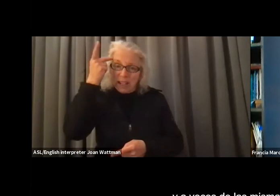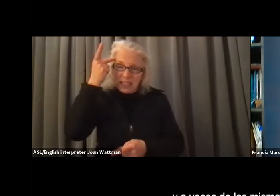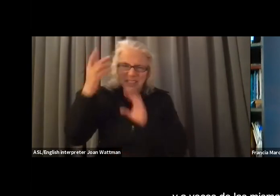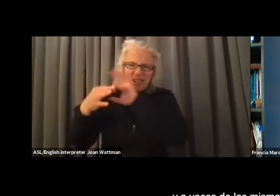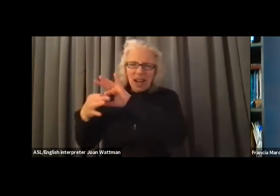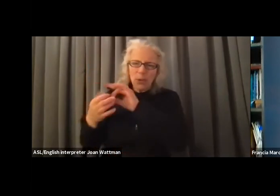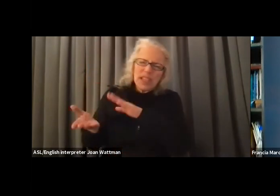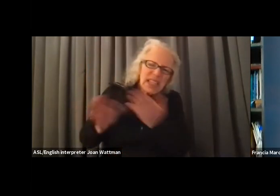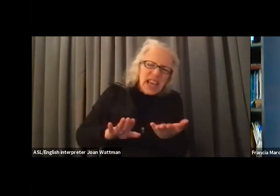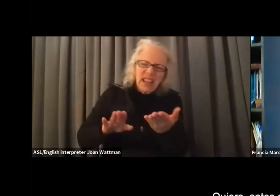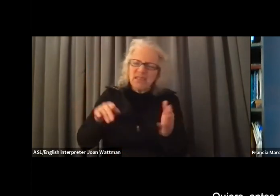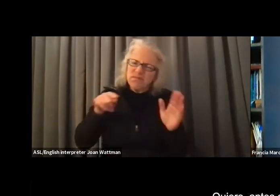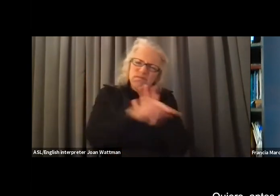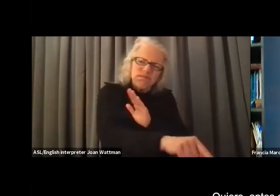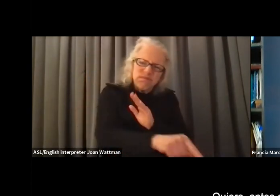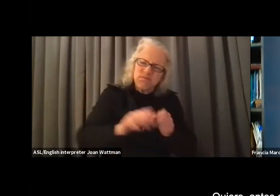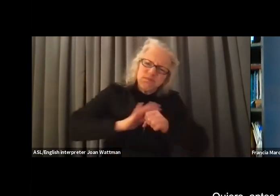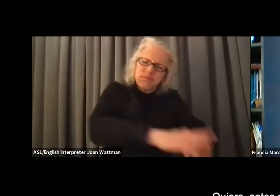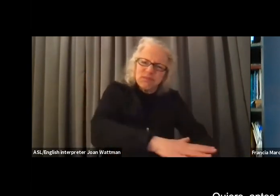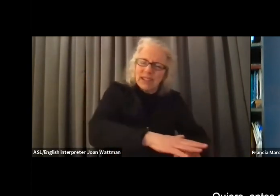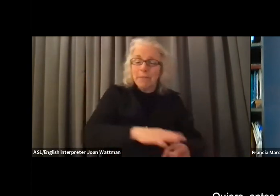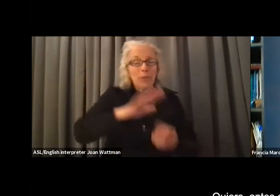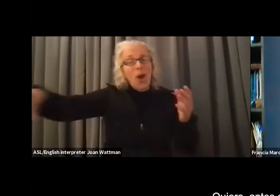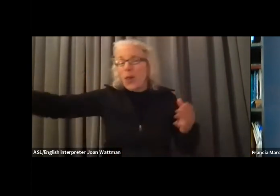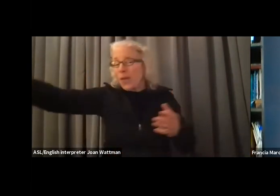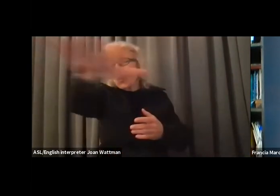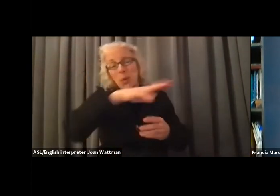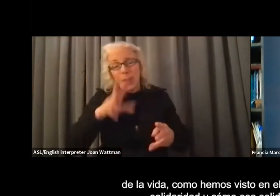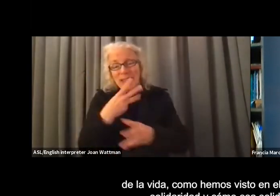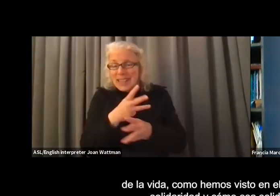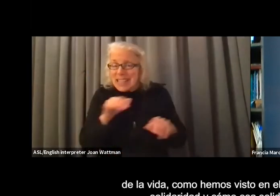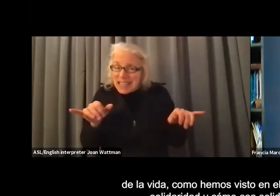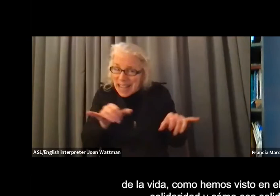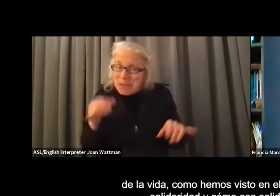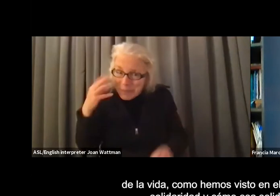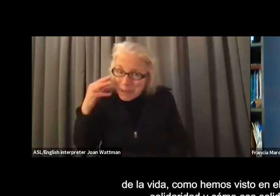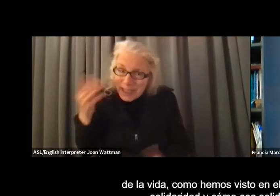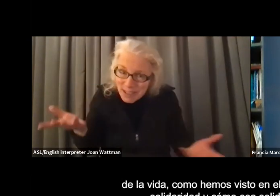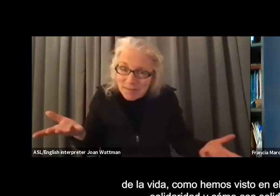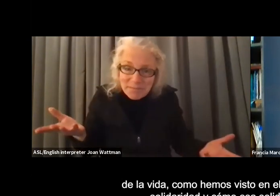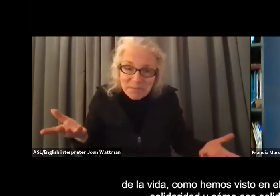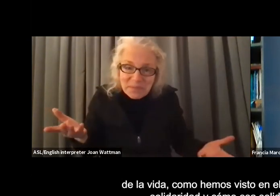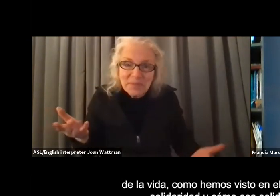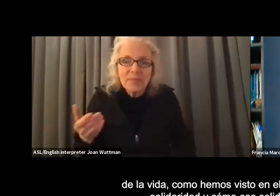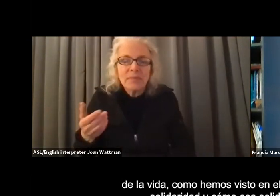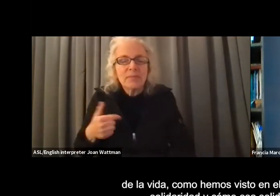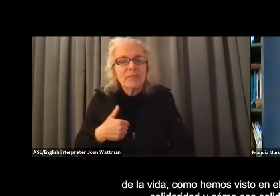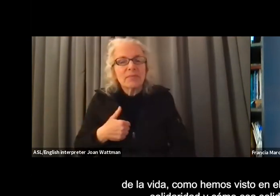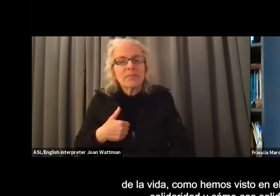formas. Yo quiero, antes de hablar cómo hemos visto